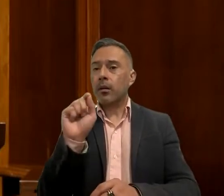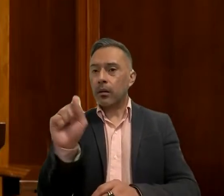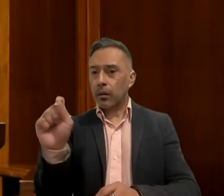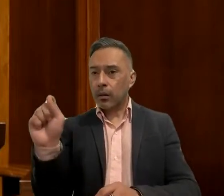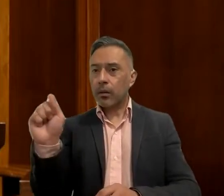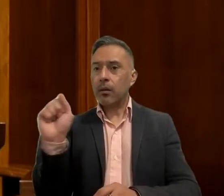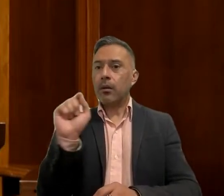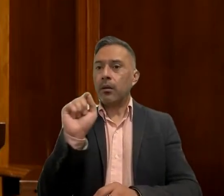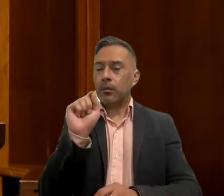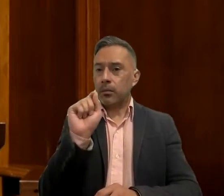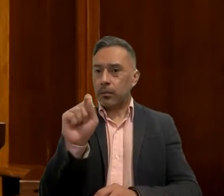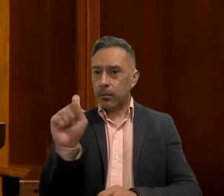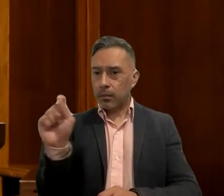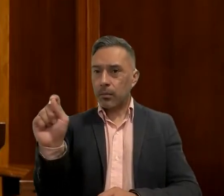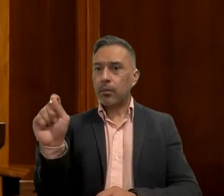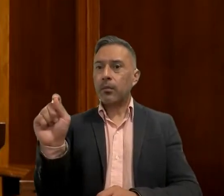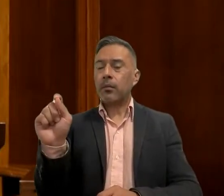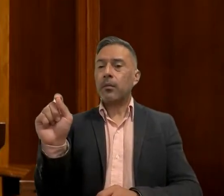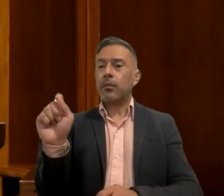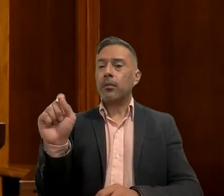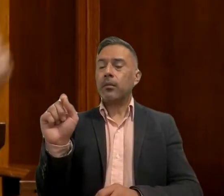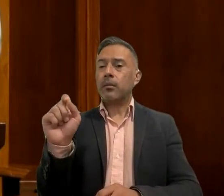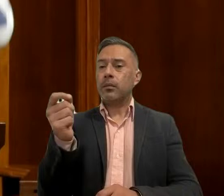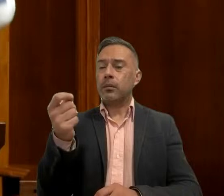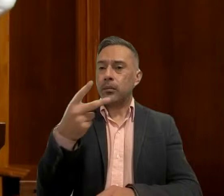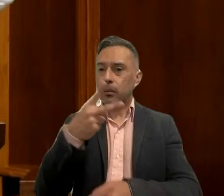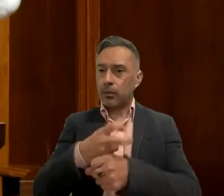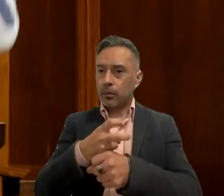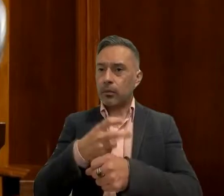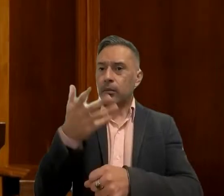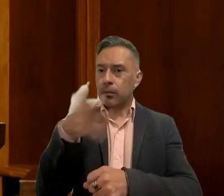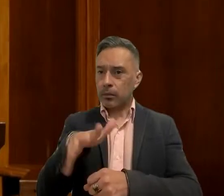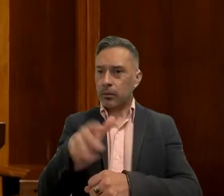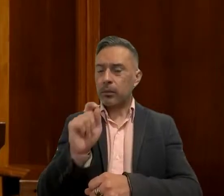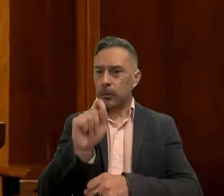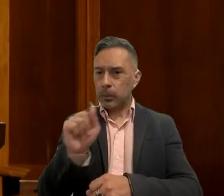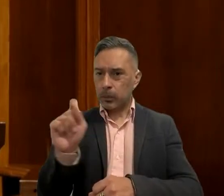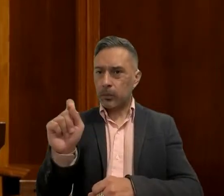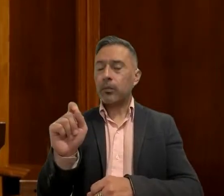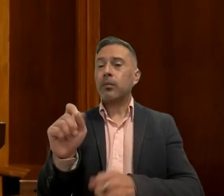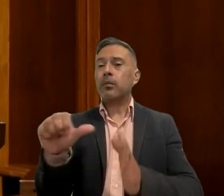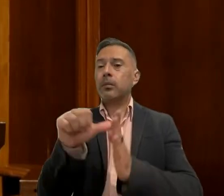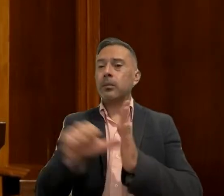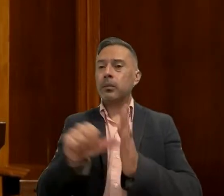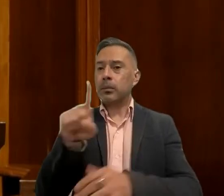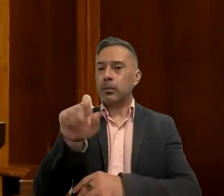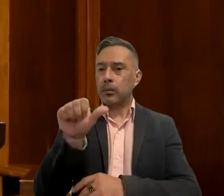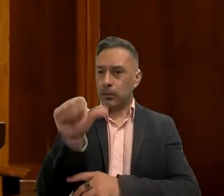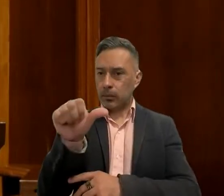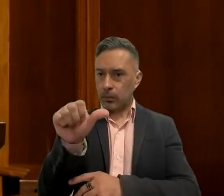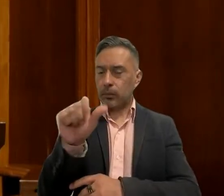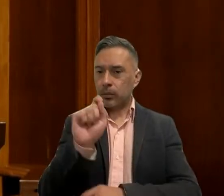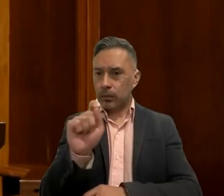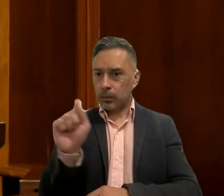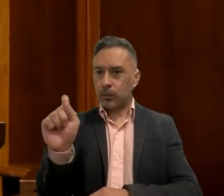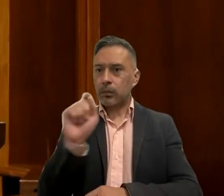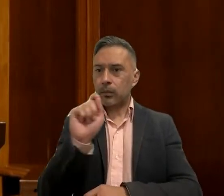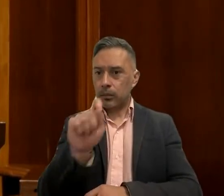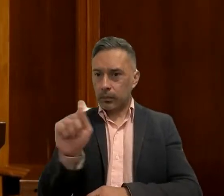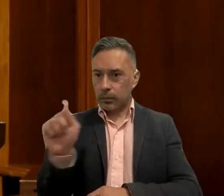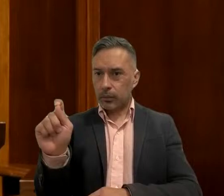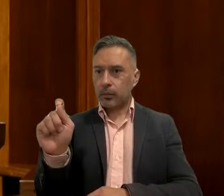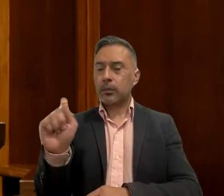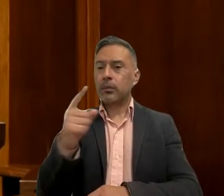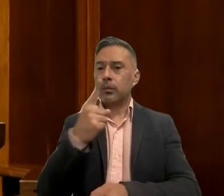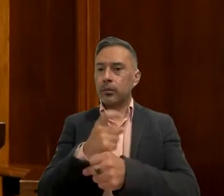puntos suspensivos. Segunda décima, puntos suspensivos. Artículo 116, puntos suspensivos, puntos suspensivos.